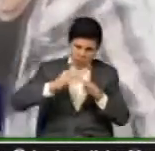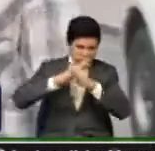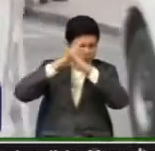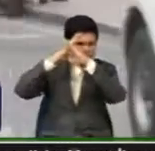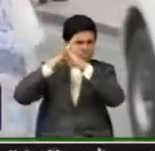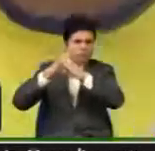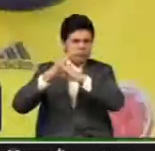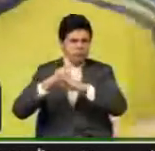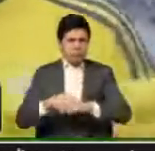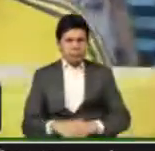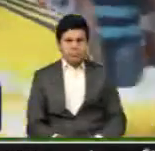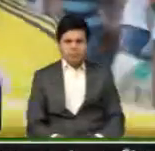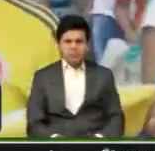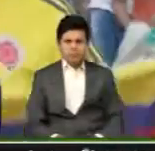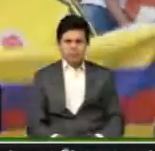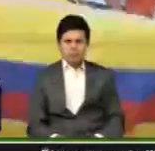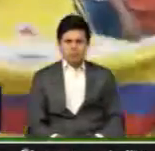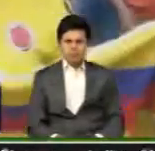nacional.